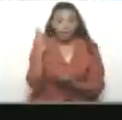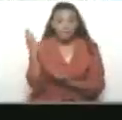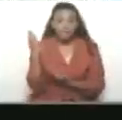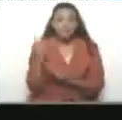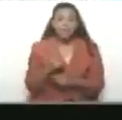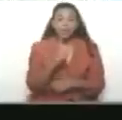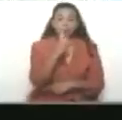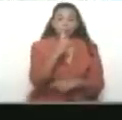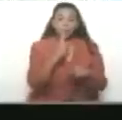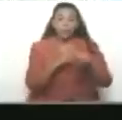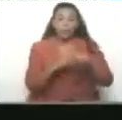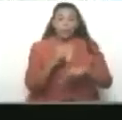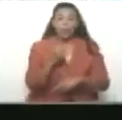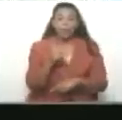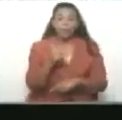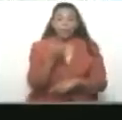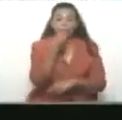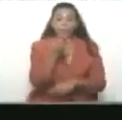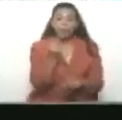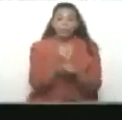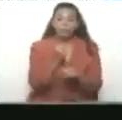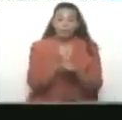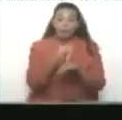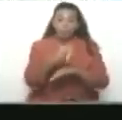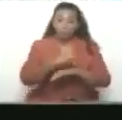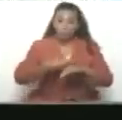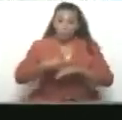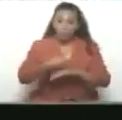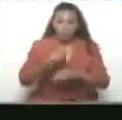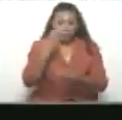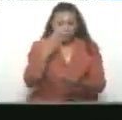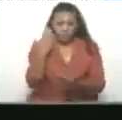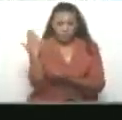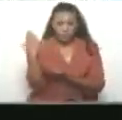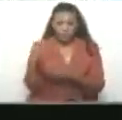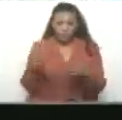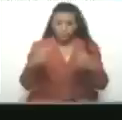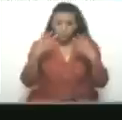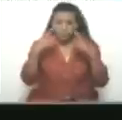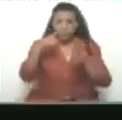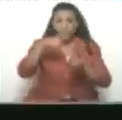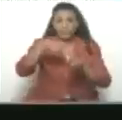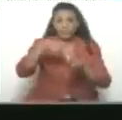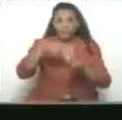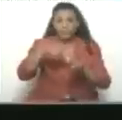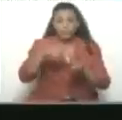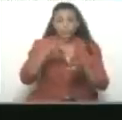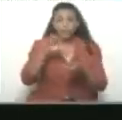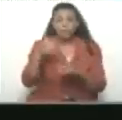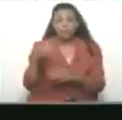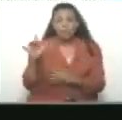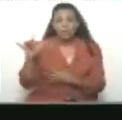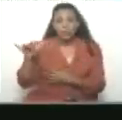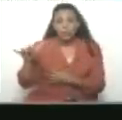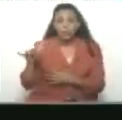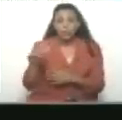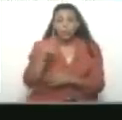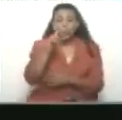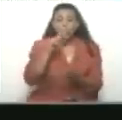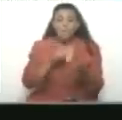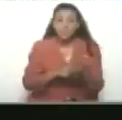atendidos por el 1 por 10 del buen gobierno presidente como lo ven en pantalla quienes nos miran a través de eh nuestras distintas plataformas